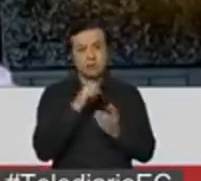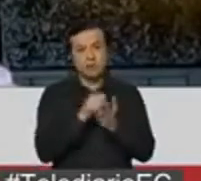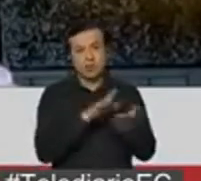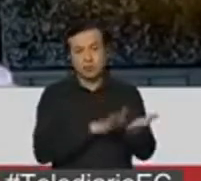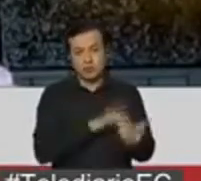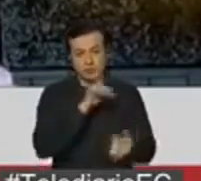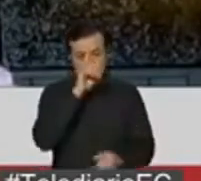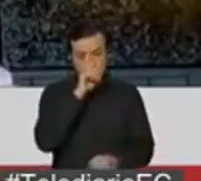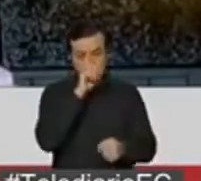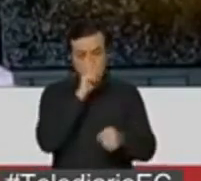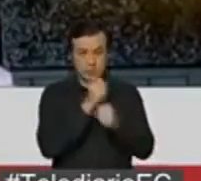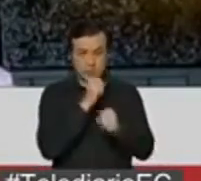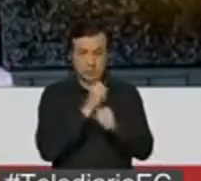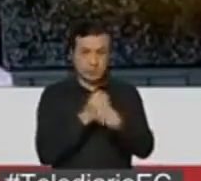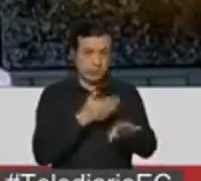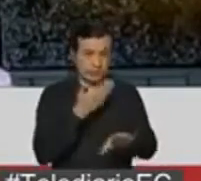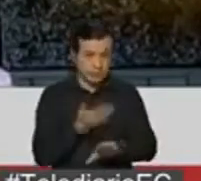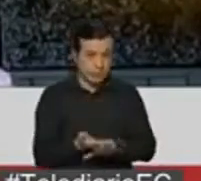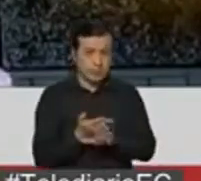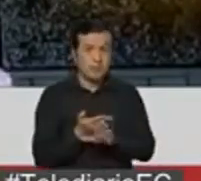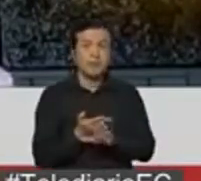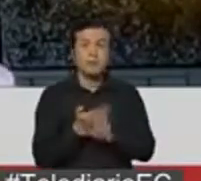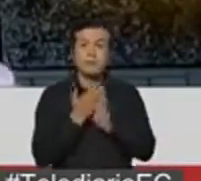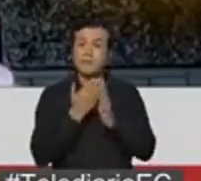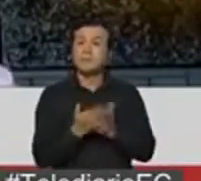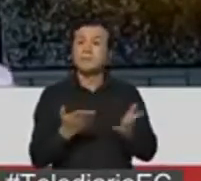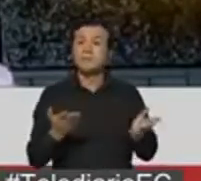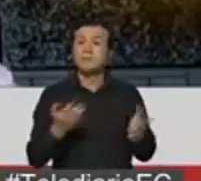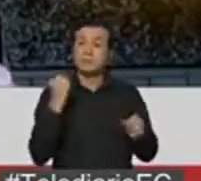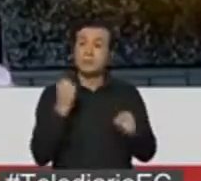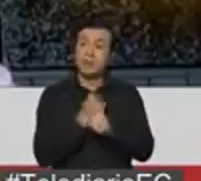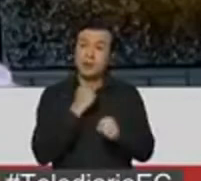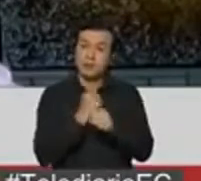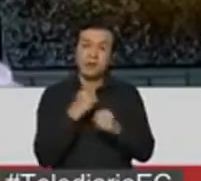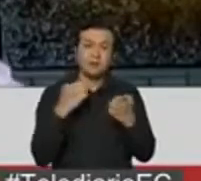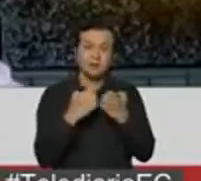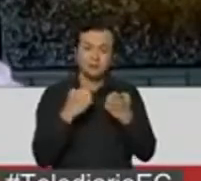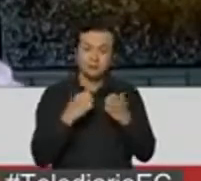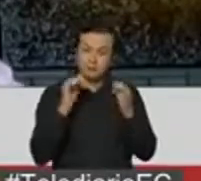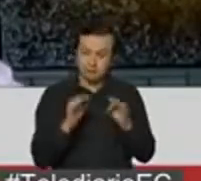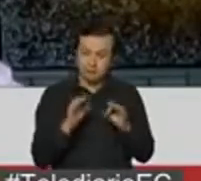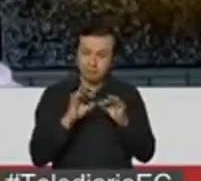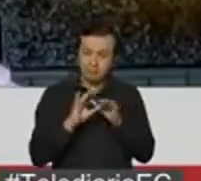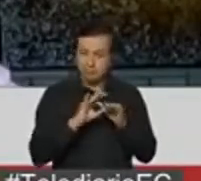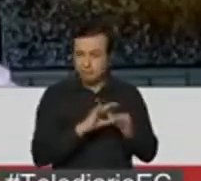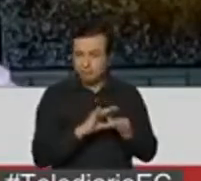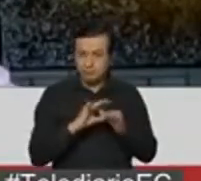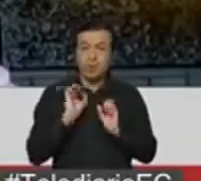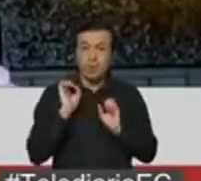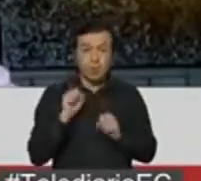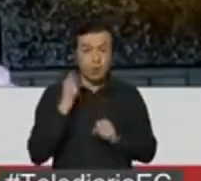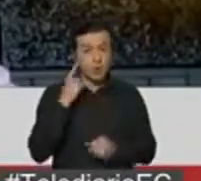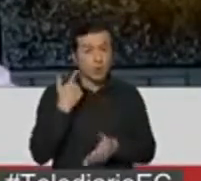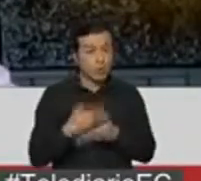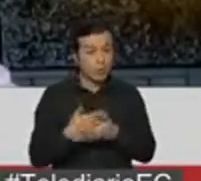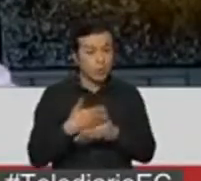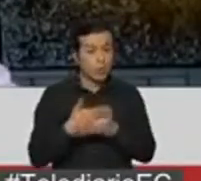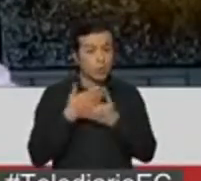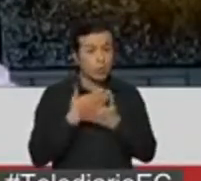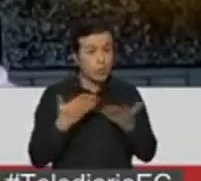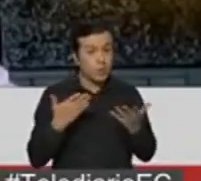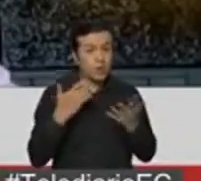Tame estamos proponiendo, y poder hacer un trabajo en equipo que permita sustentar